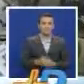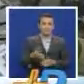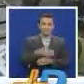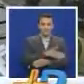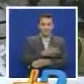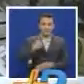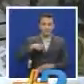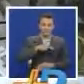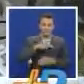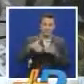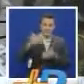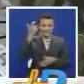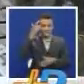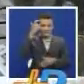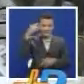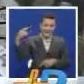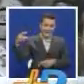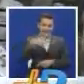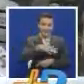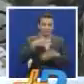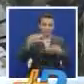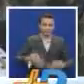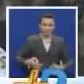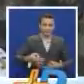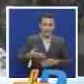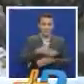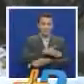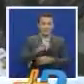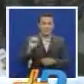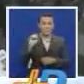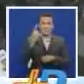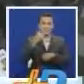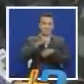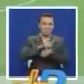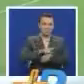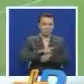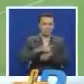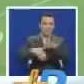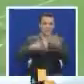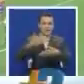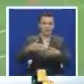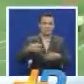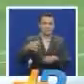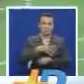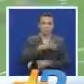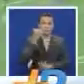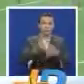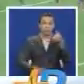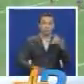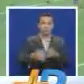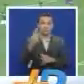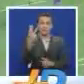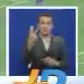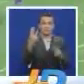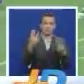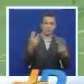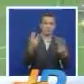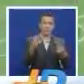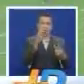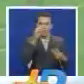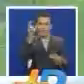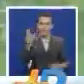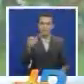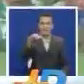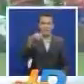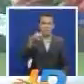en que podíamos ganar. Salimos con esa mentalidad del primer minuto y yo creo que así fue. Y la sentencia del 3-2 quedó en poder de Harrison